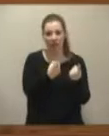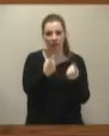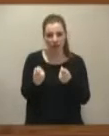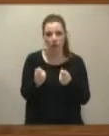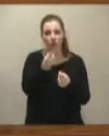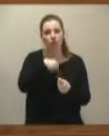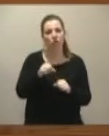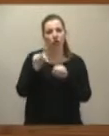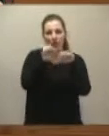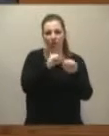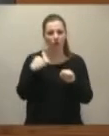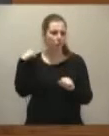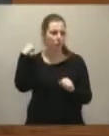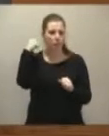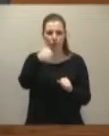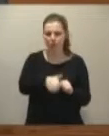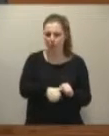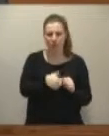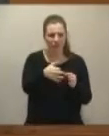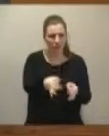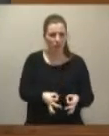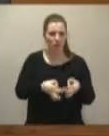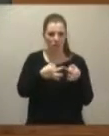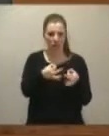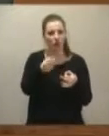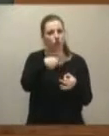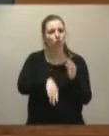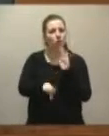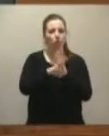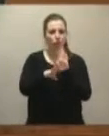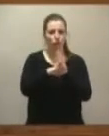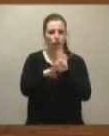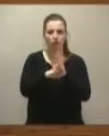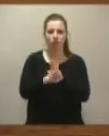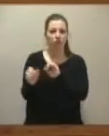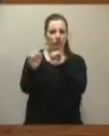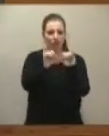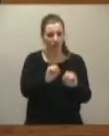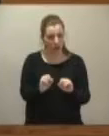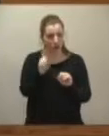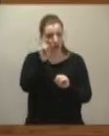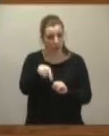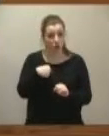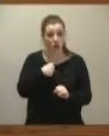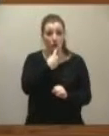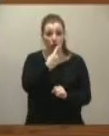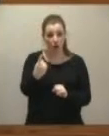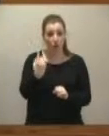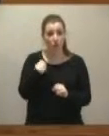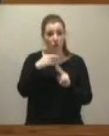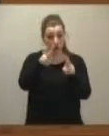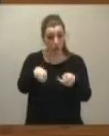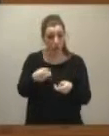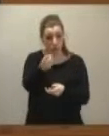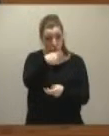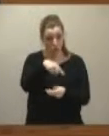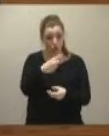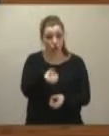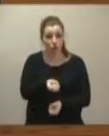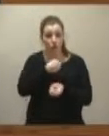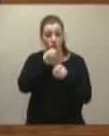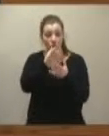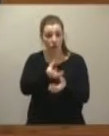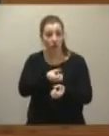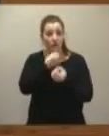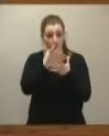hemos defendido desde un primer momento y lo vamos a seguir defendiendo. También les digo que la reforma que ustedes plantean, la reforma puntual que